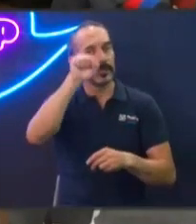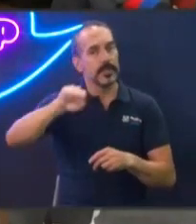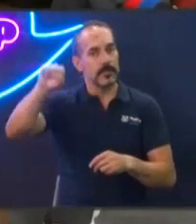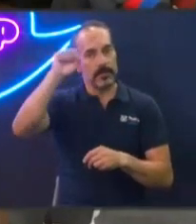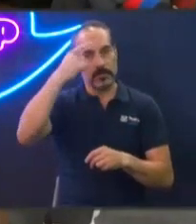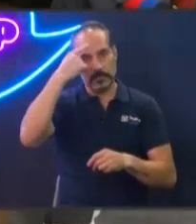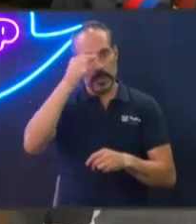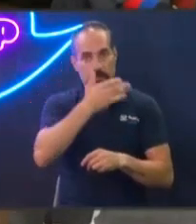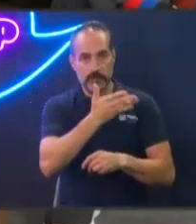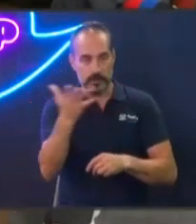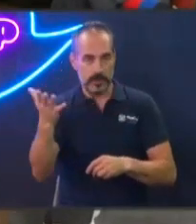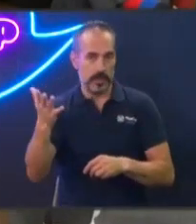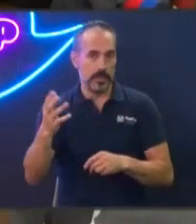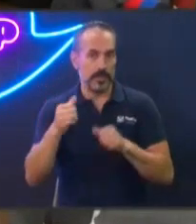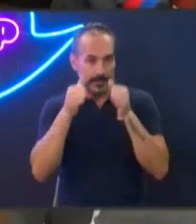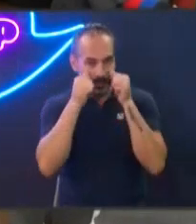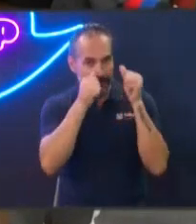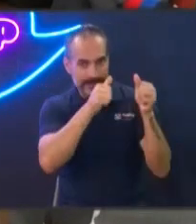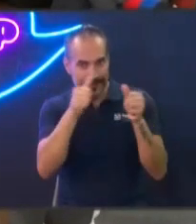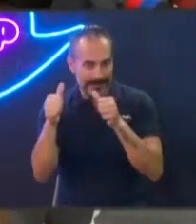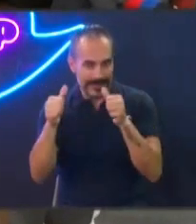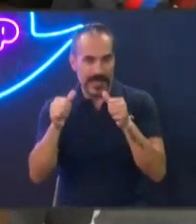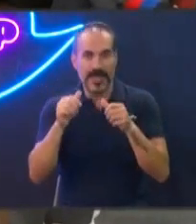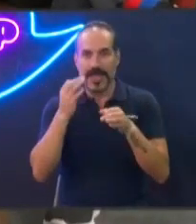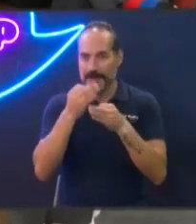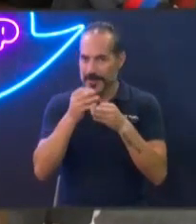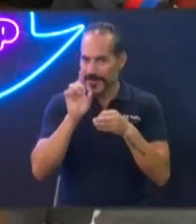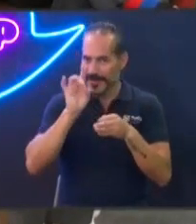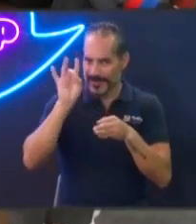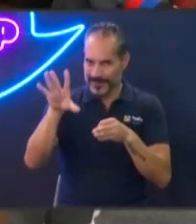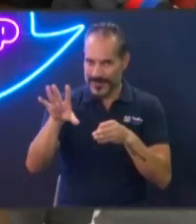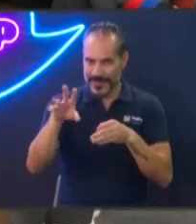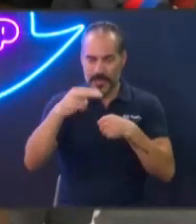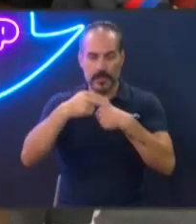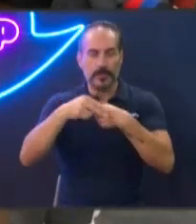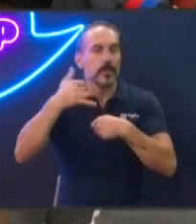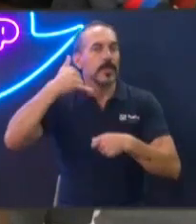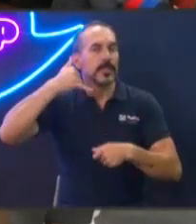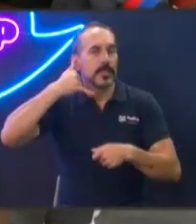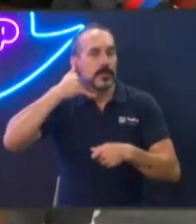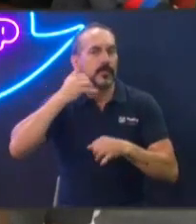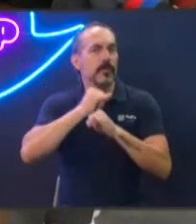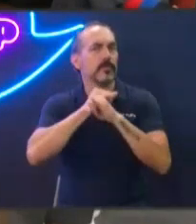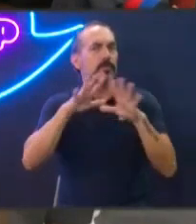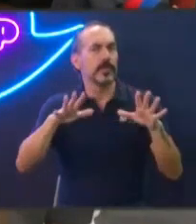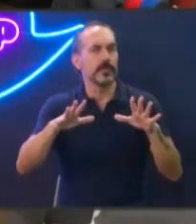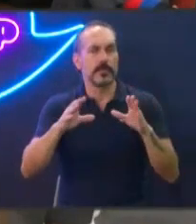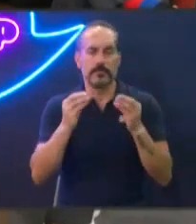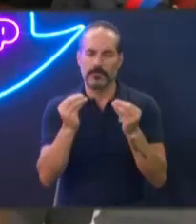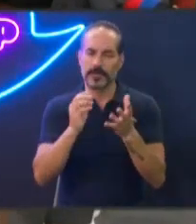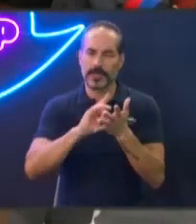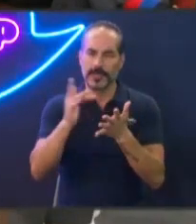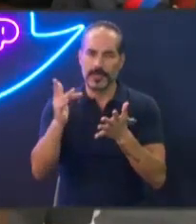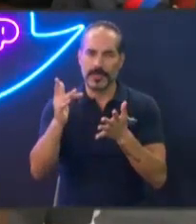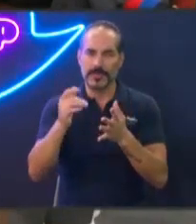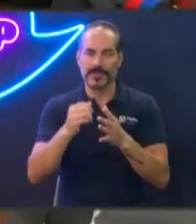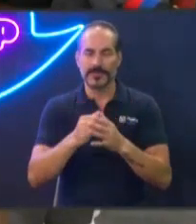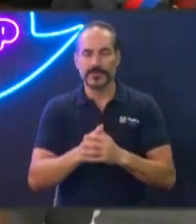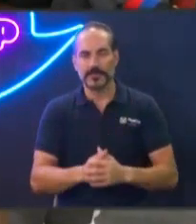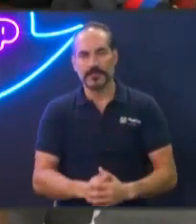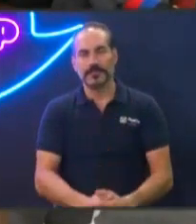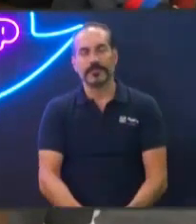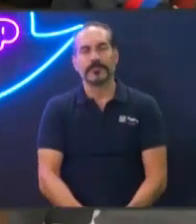estén al pendiente Ahí están los números telefónicos que los vamos a a dejar para cualquier tipo de de información y en verdad Muchísimas gracias Esperamos que nos veamos